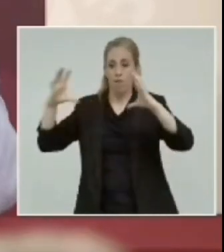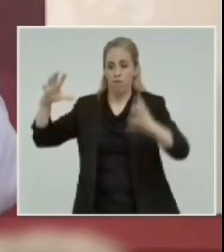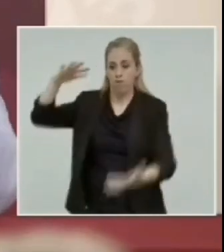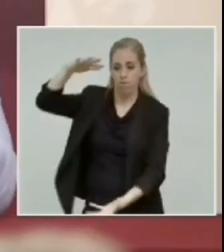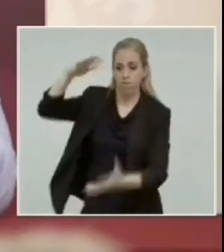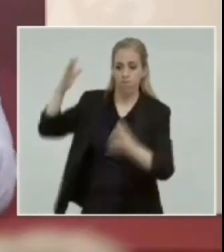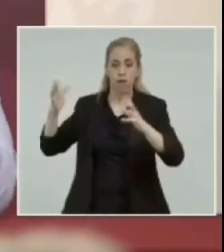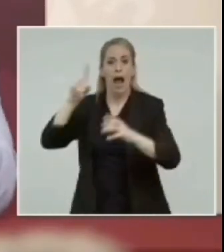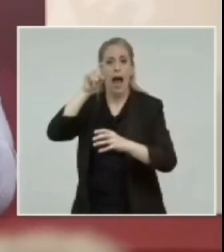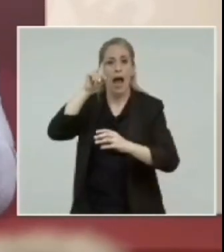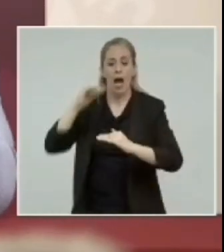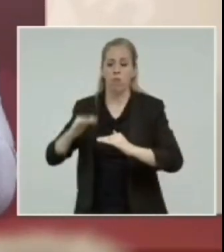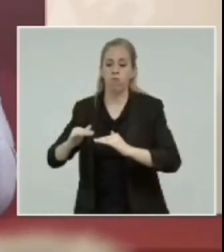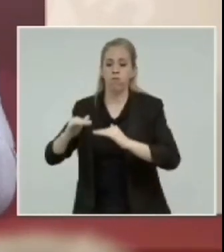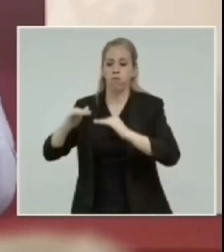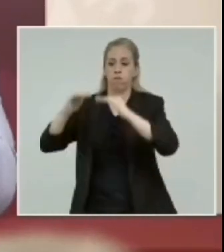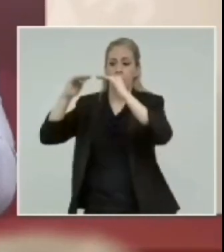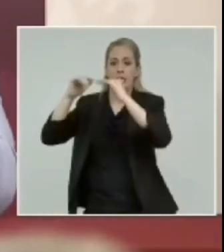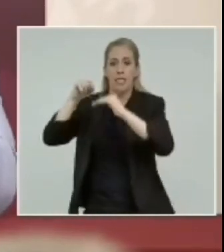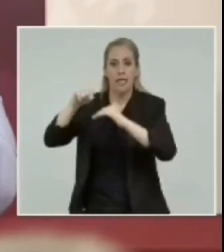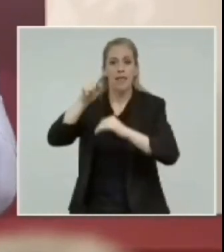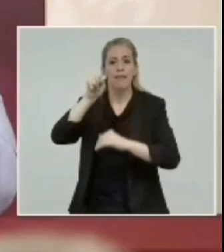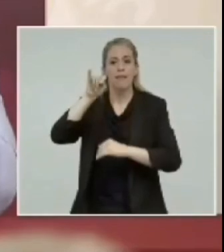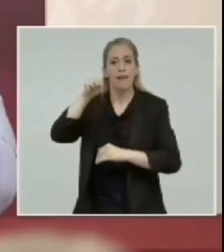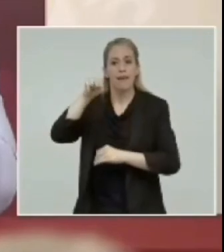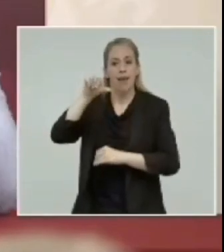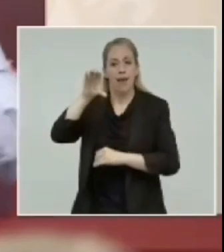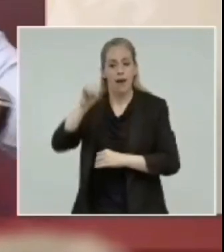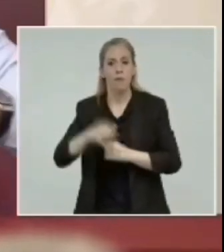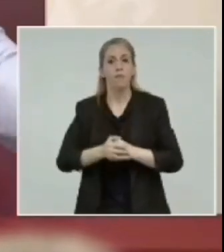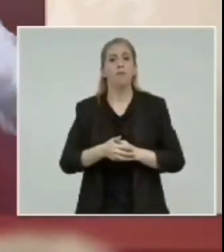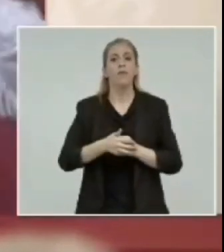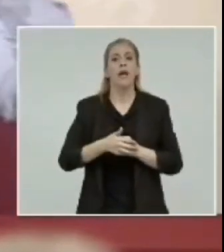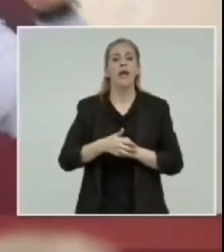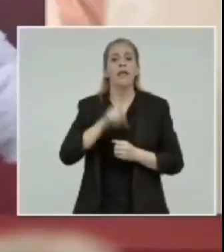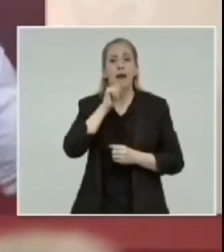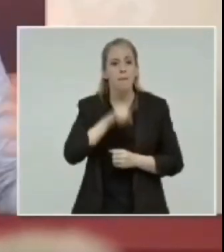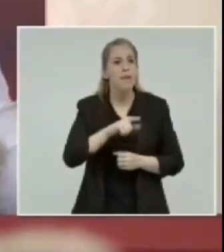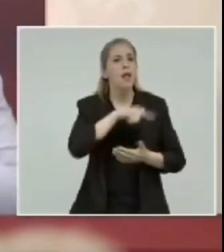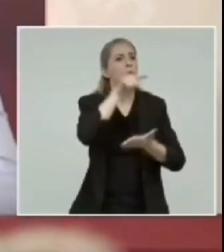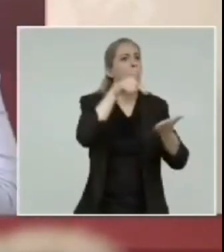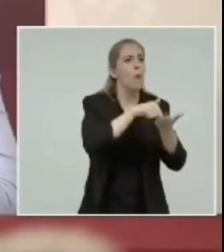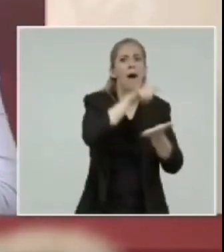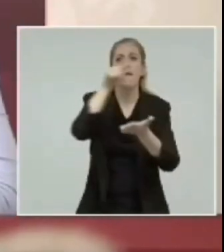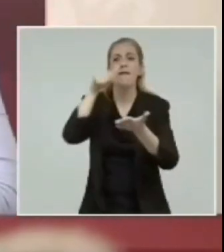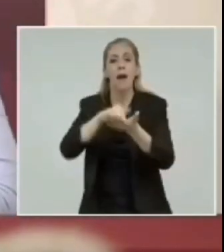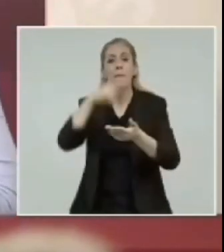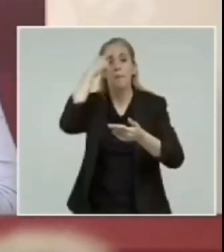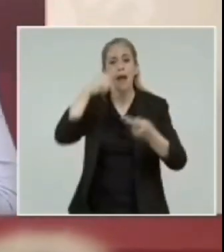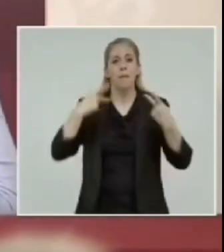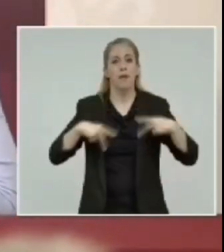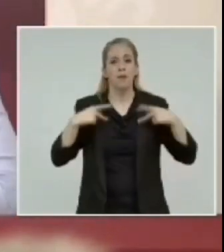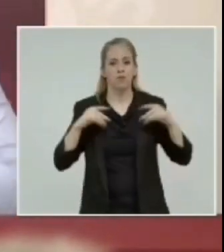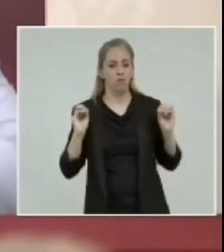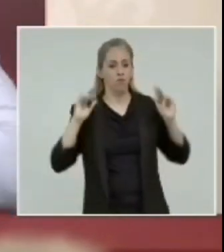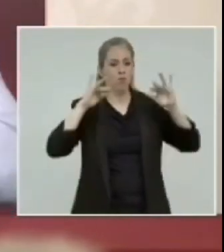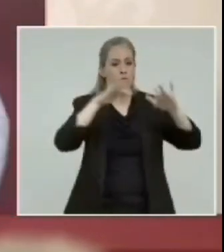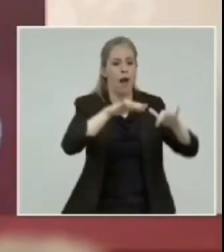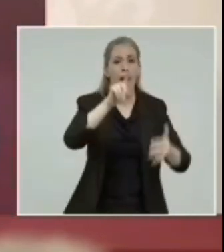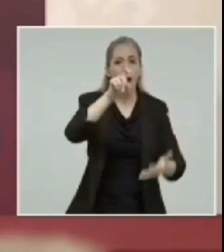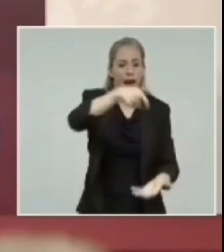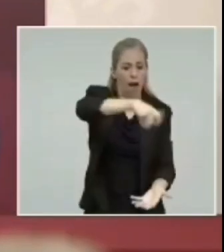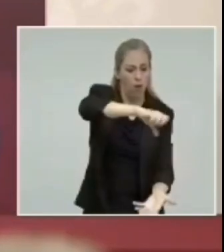clases, 500 cisternas comunitarias, y con el esfuerzo de todas las autoridades, el viernes,